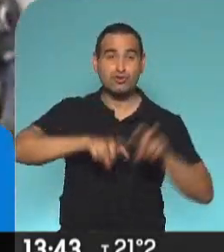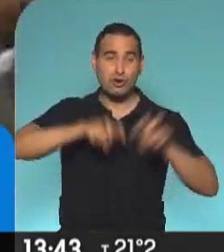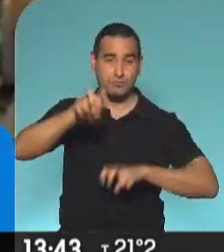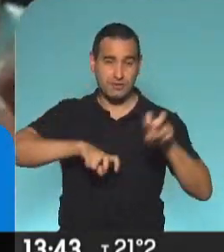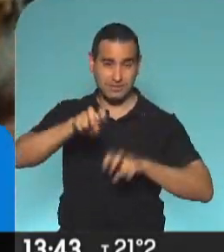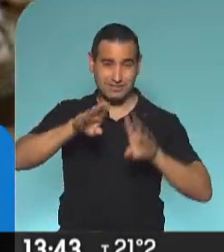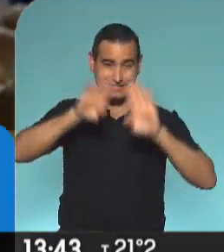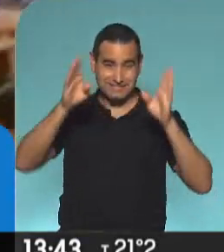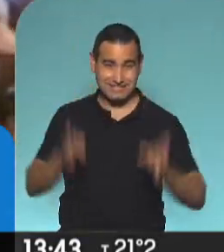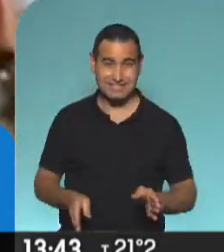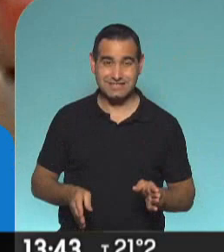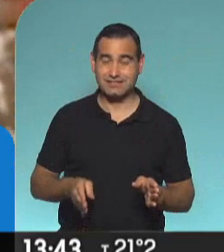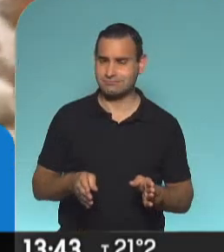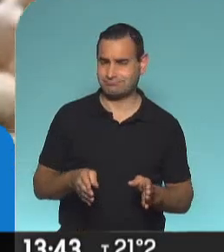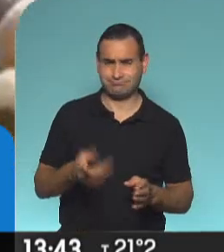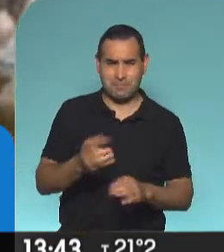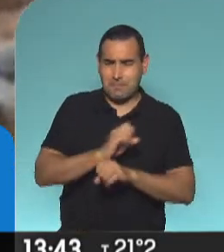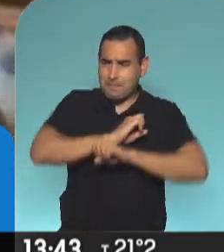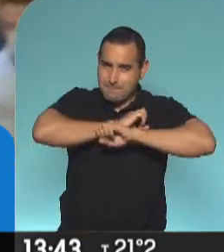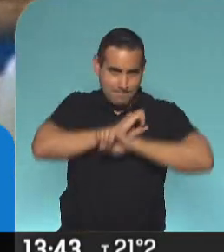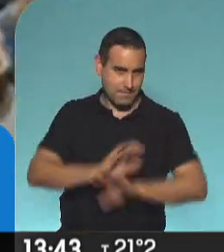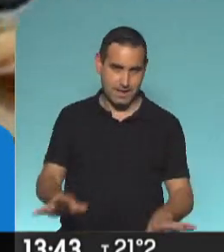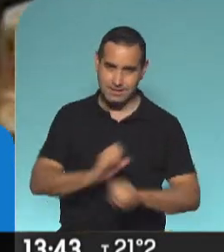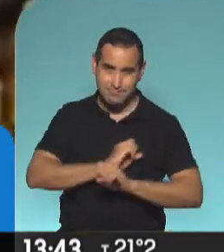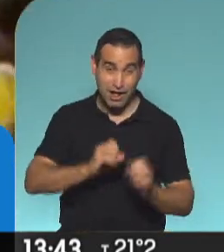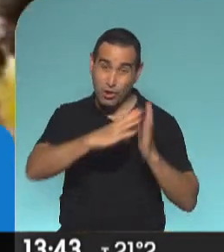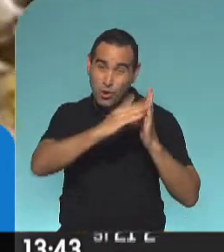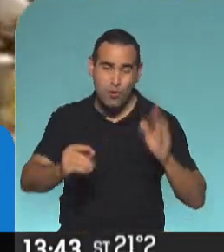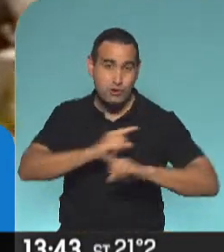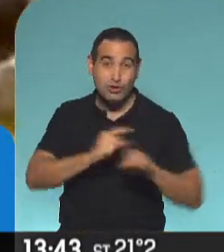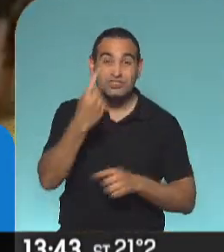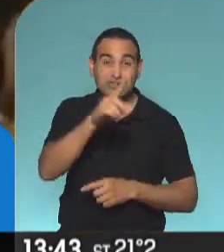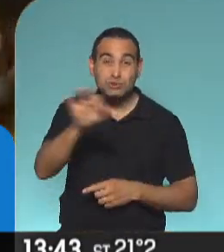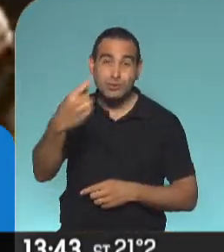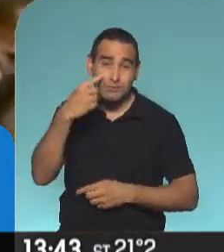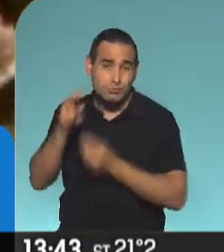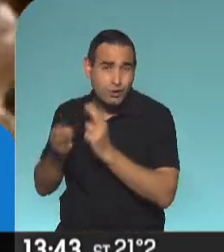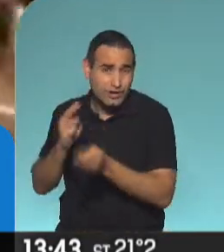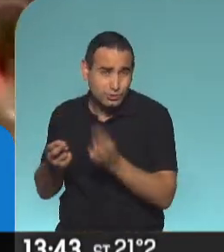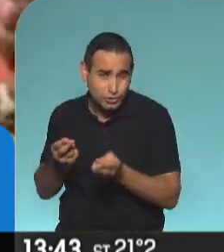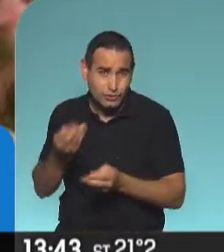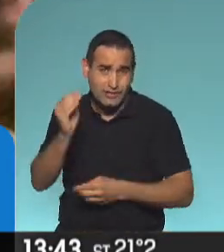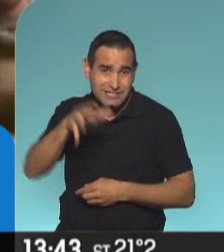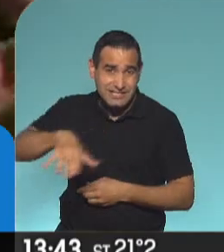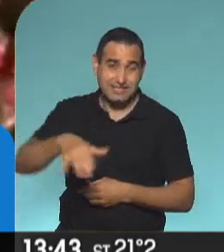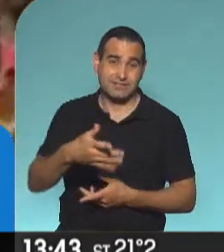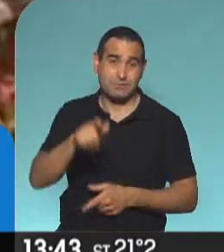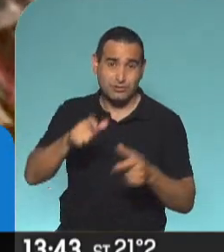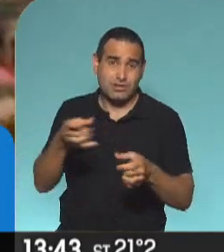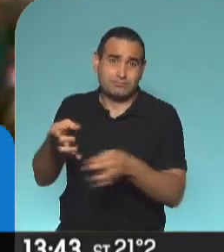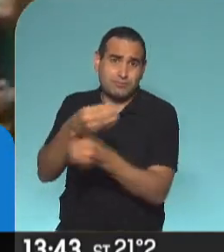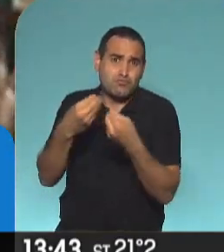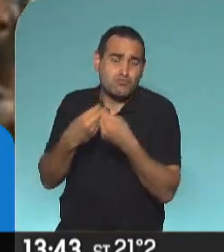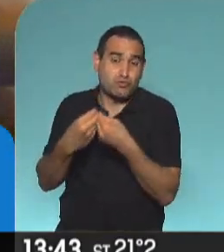¿eh? Todo lo contrario, es la postal de lo que no debería pasar en un país que tiene 150.000 muertos y cientos de miles de infectados. En